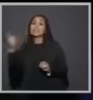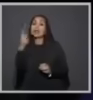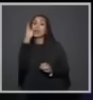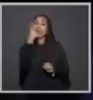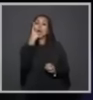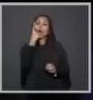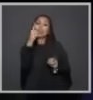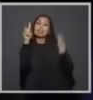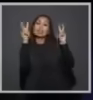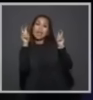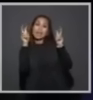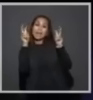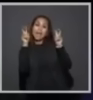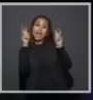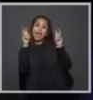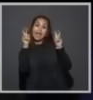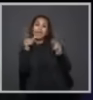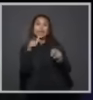corta.